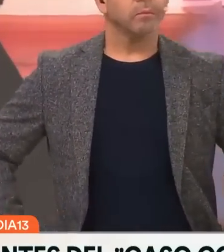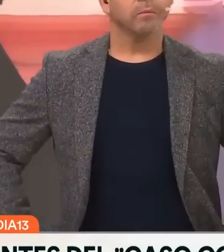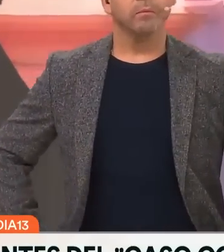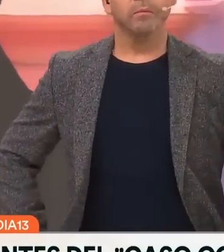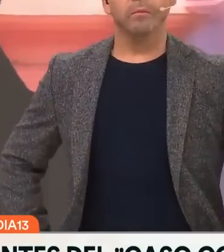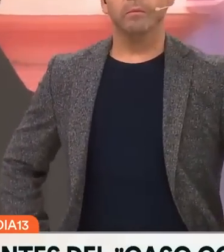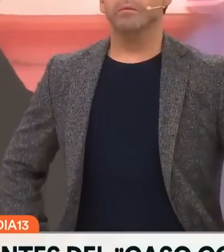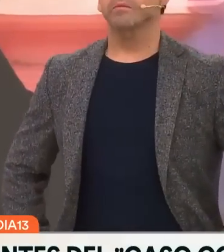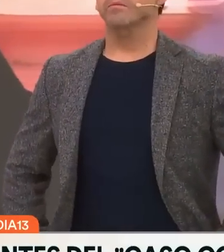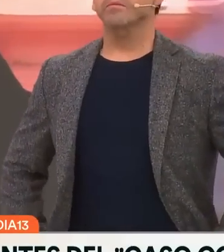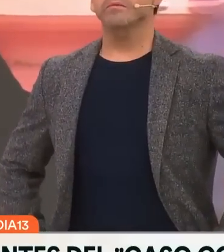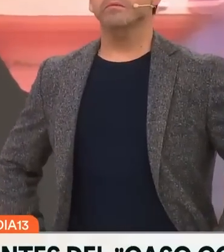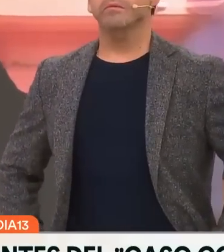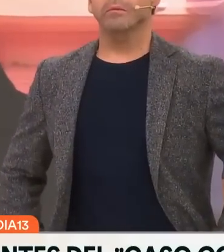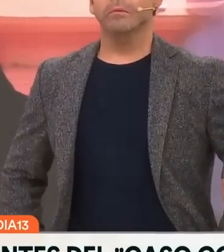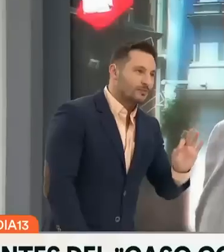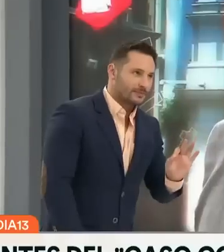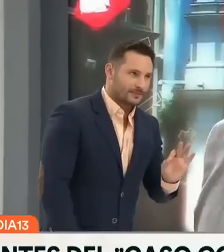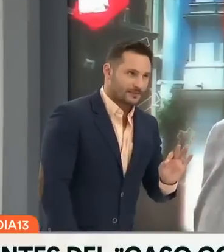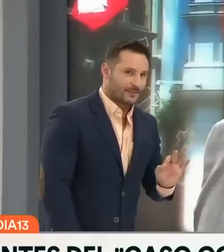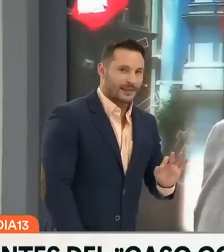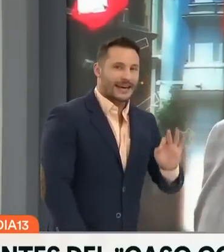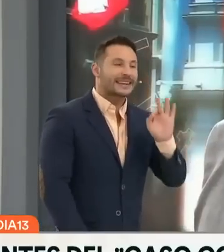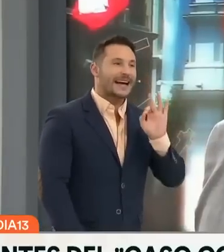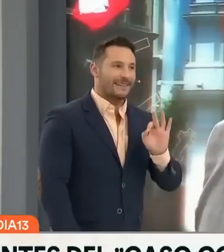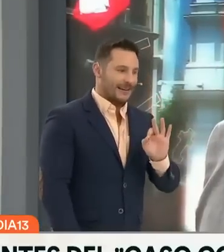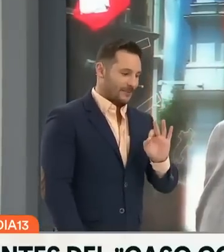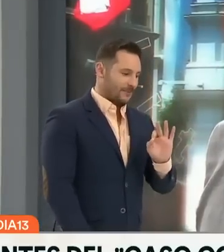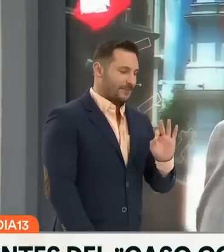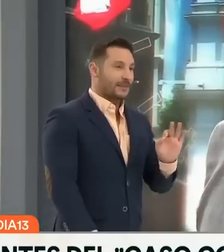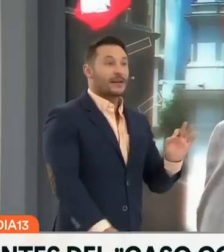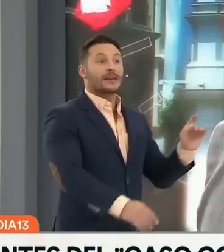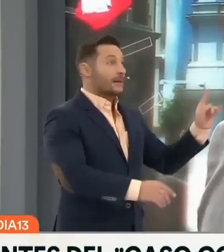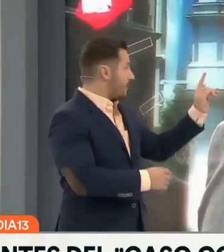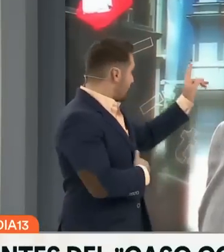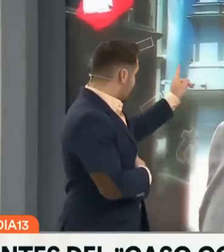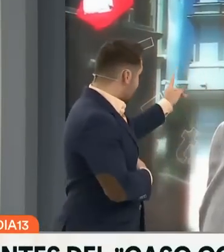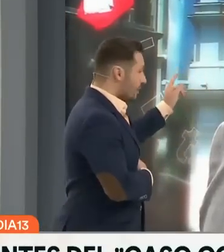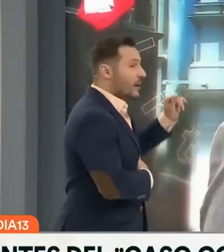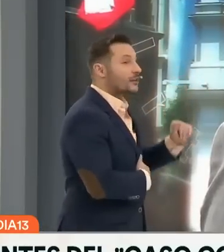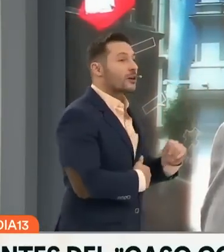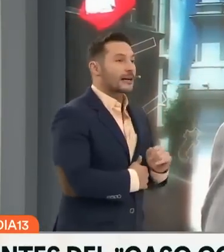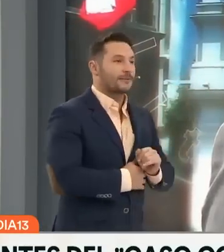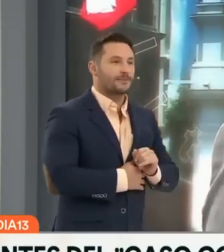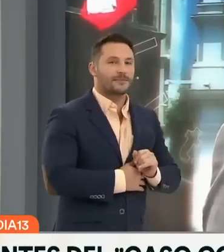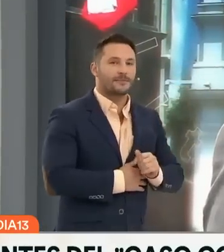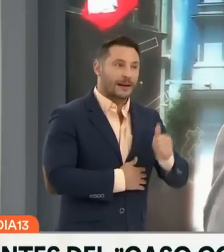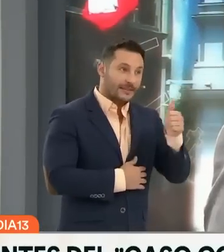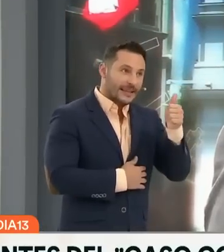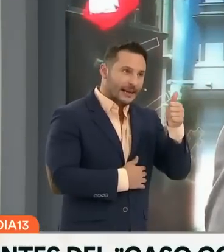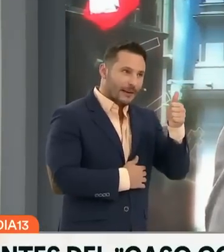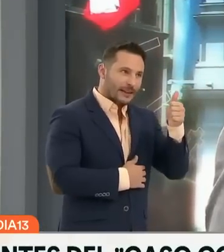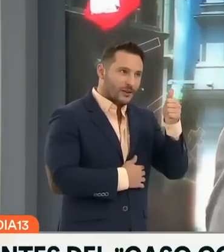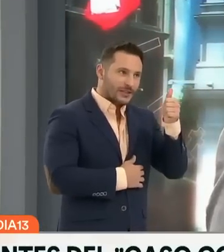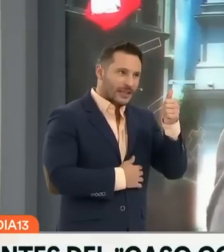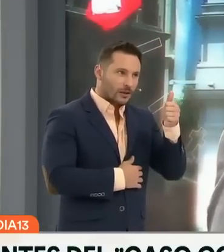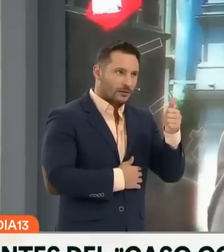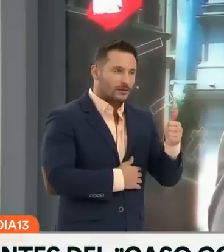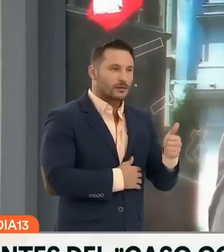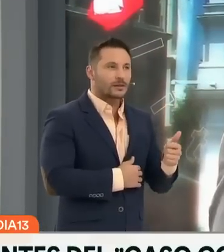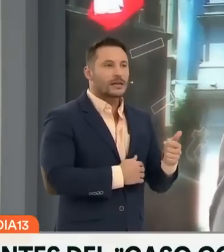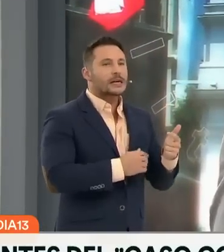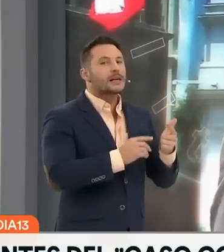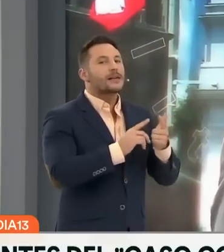¿quiénes estaban? En esa reunión por Zoom estaba el señor Latorre, presidente del partido,